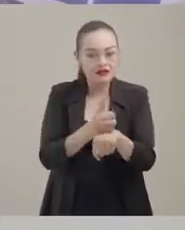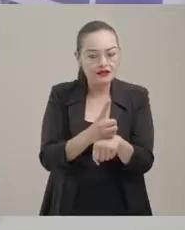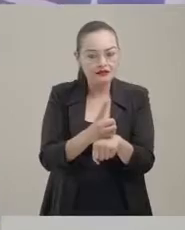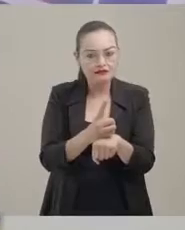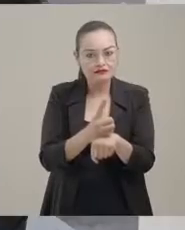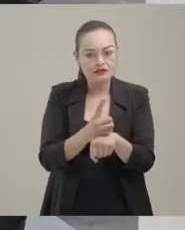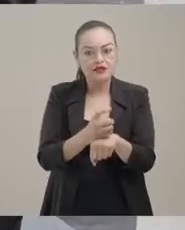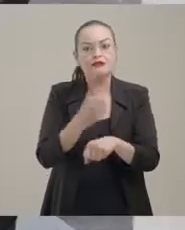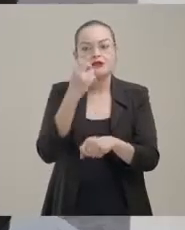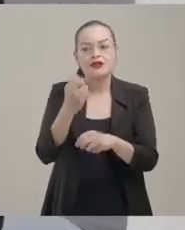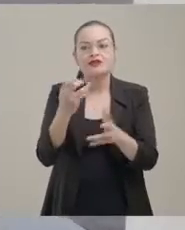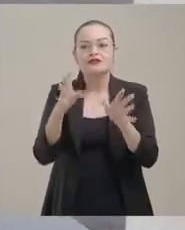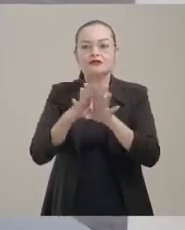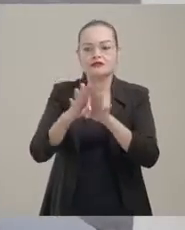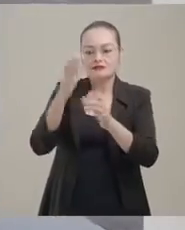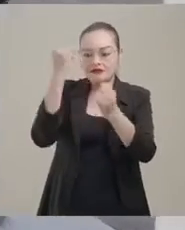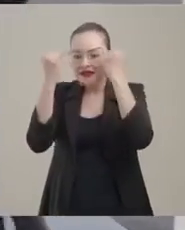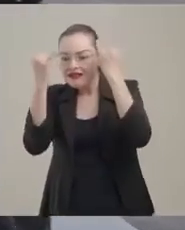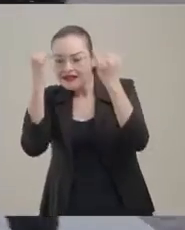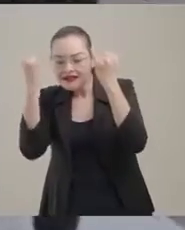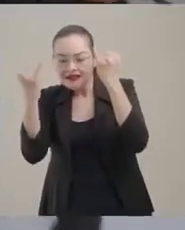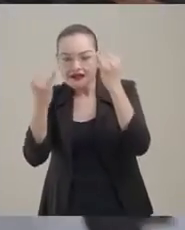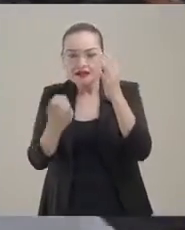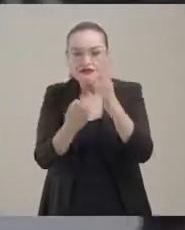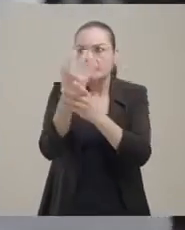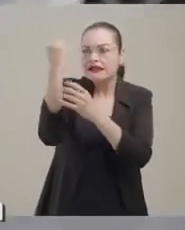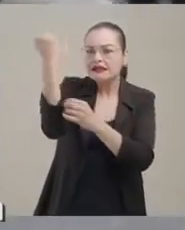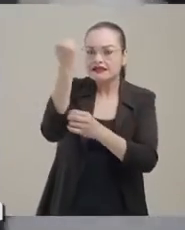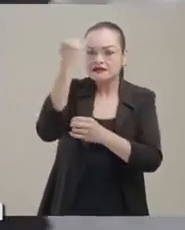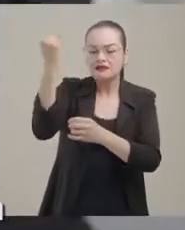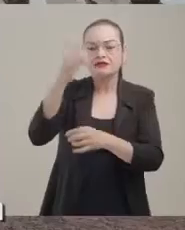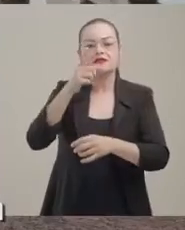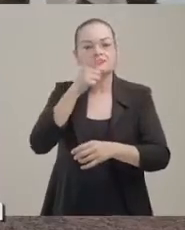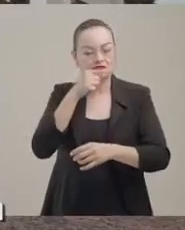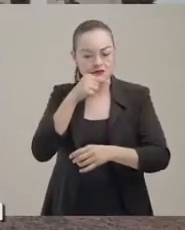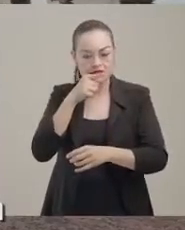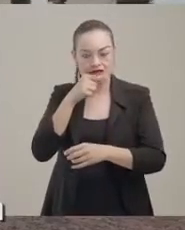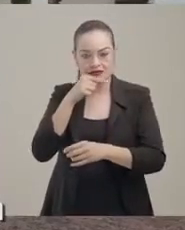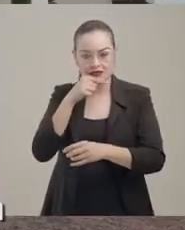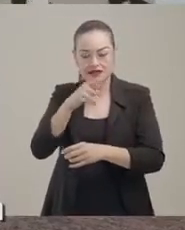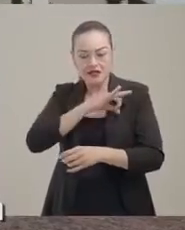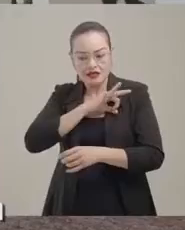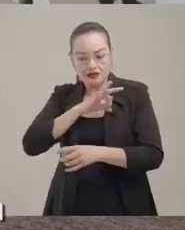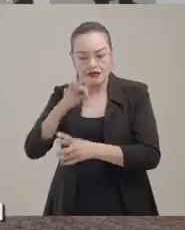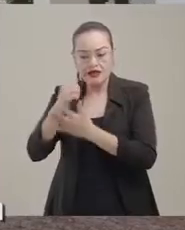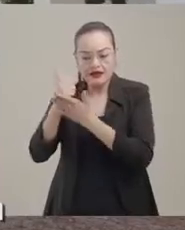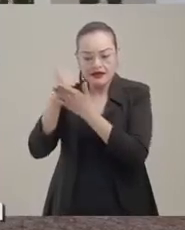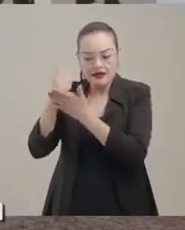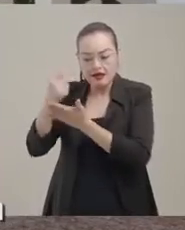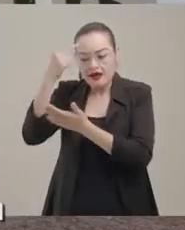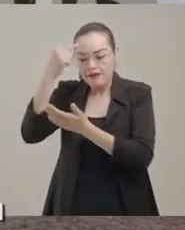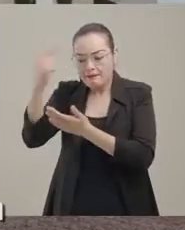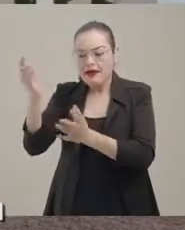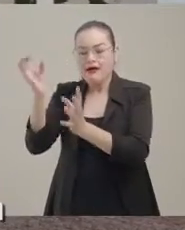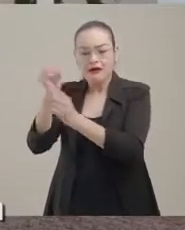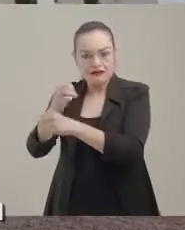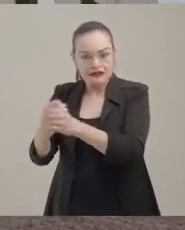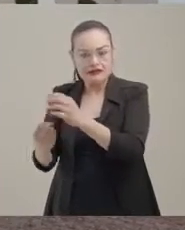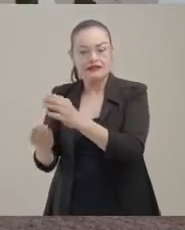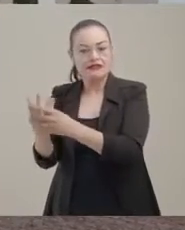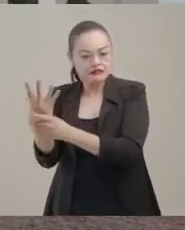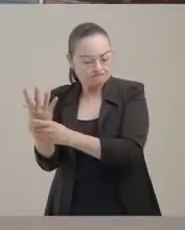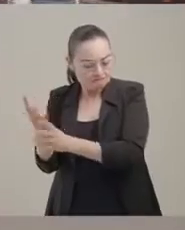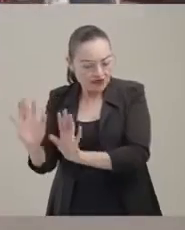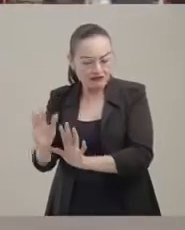ello implica que reforcemos estrategias, equipo y que las instituciones de seguridad cuenten con las instalaciones